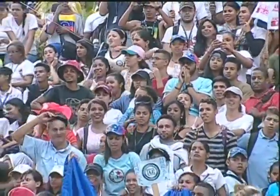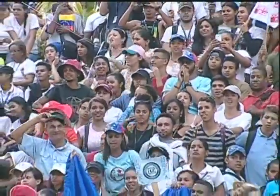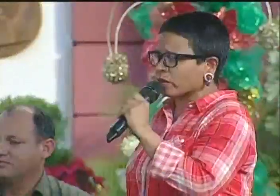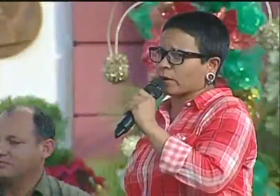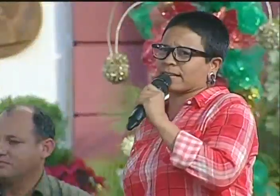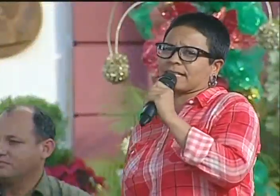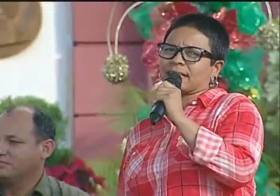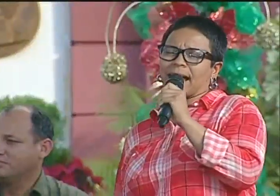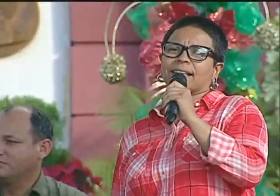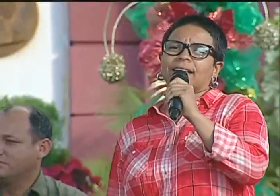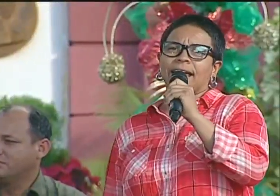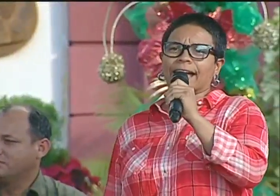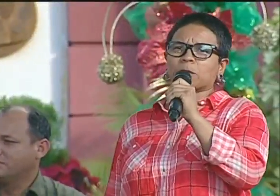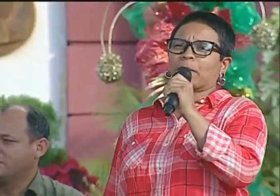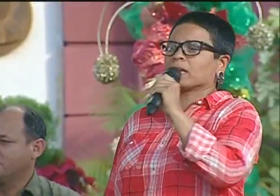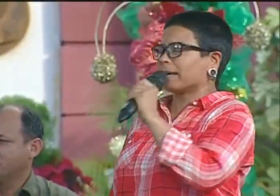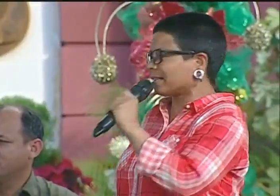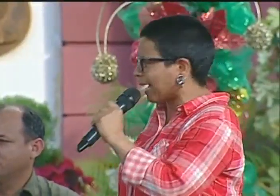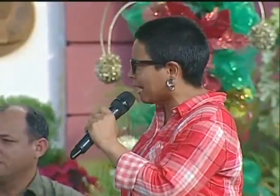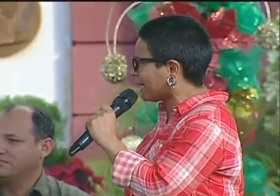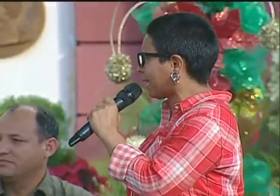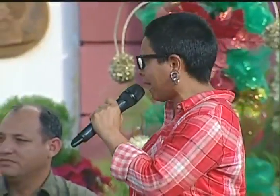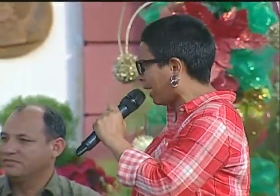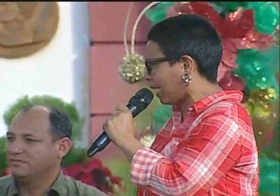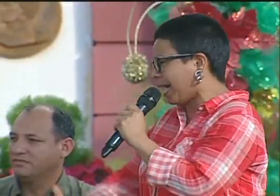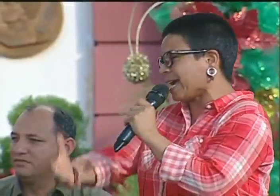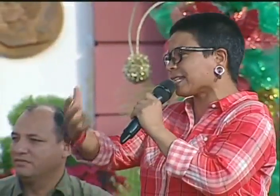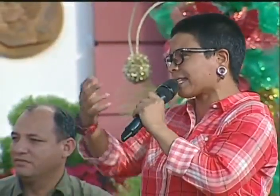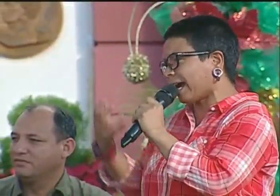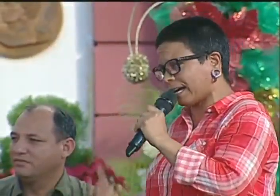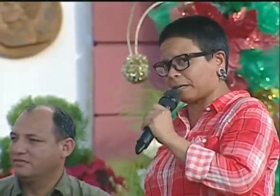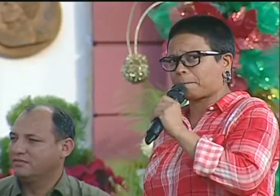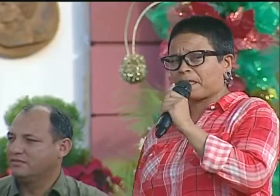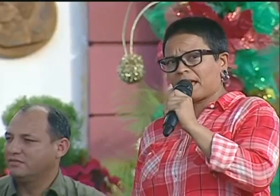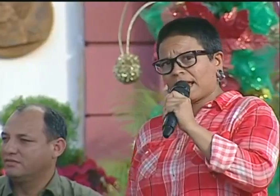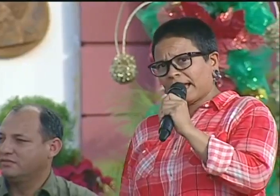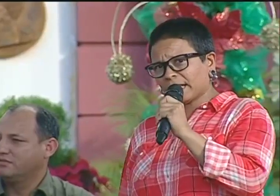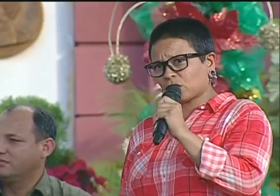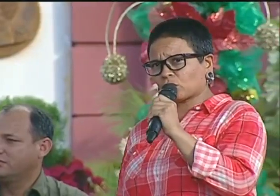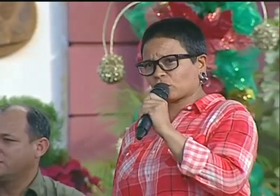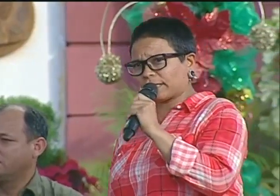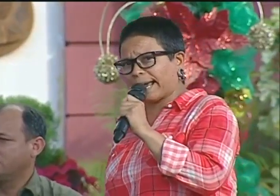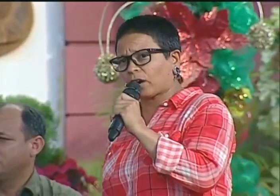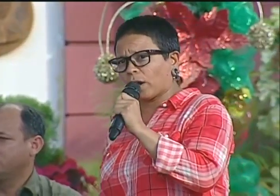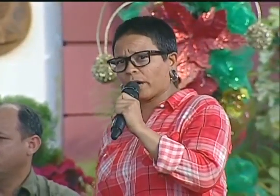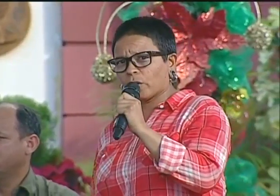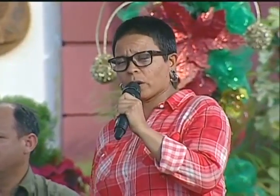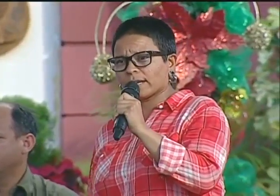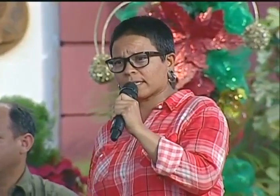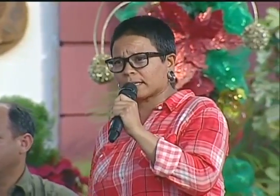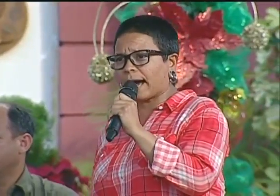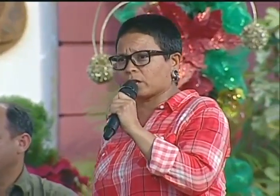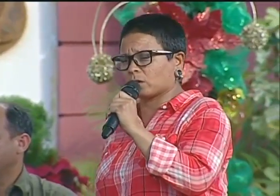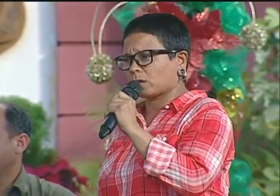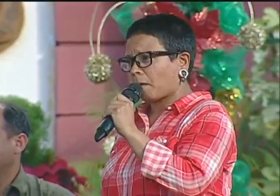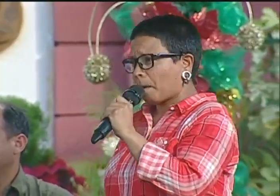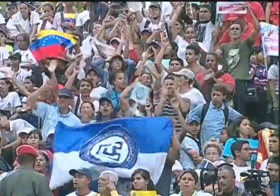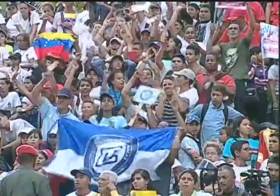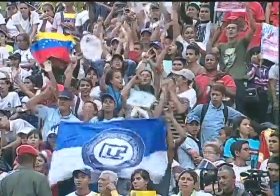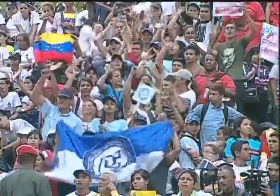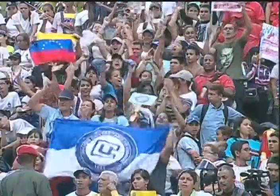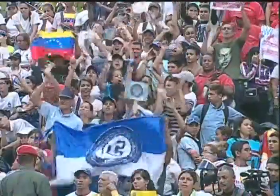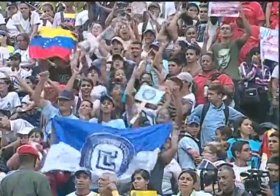funde la Universidad Experimental de Caracas e integre esos 3 colegios